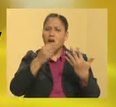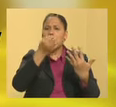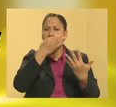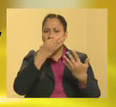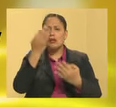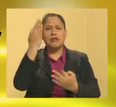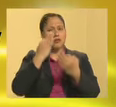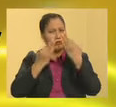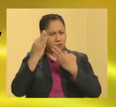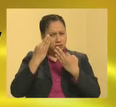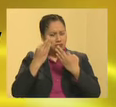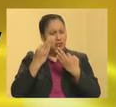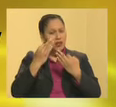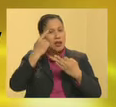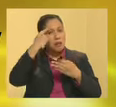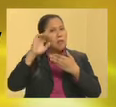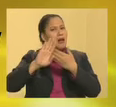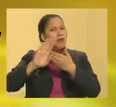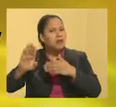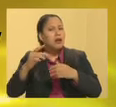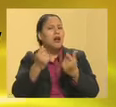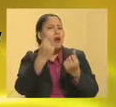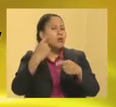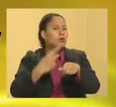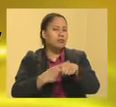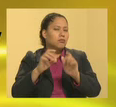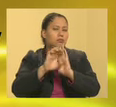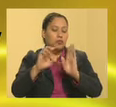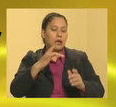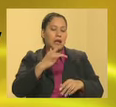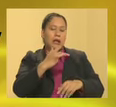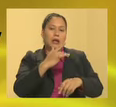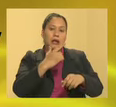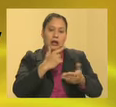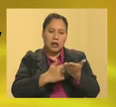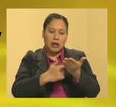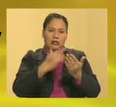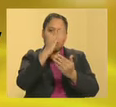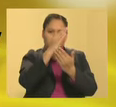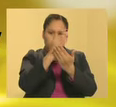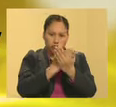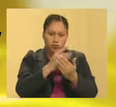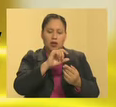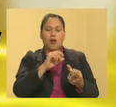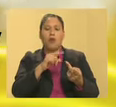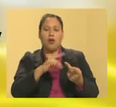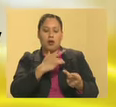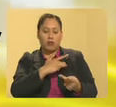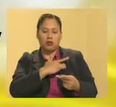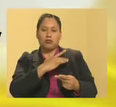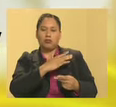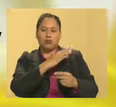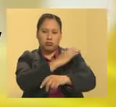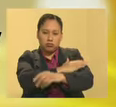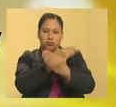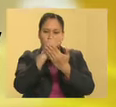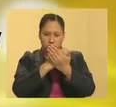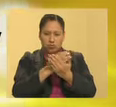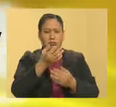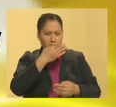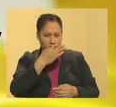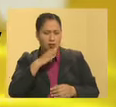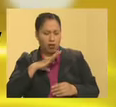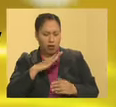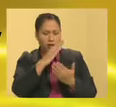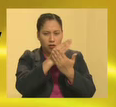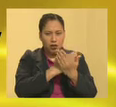tratamientos para prevenir enfermedades, ¿no? Por ejemplo, para bajar el colesterol, la osteoporosis, todo este tipo de cosas. ¿Hay alguna enfermedad hay alguna